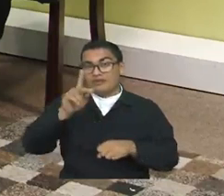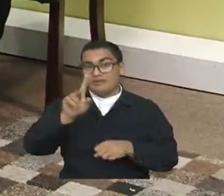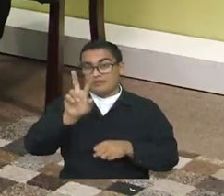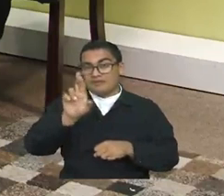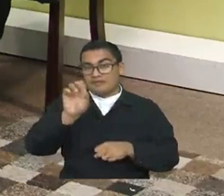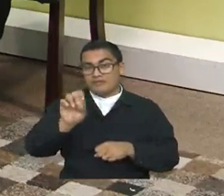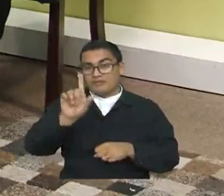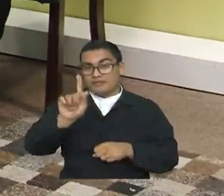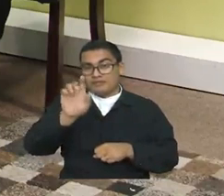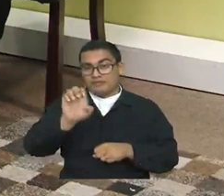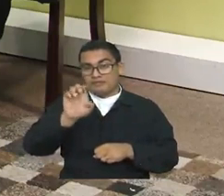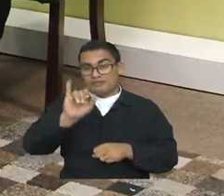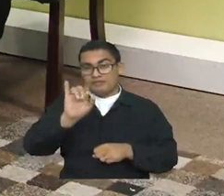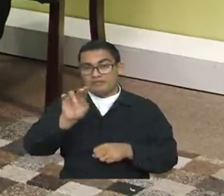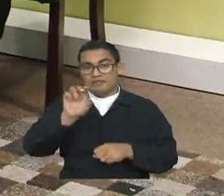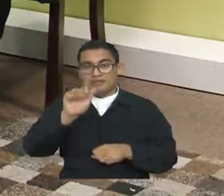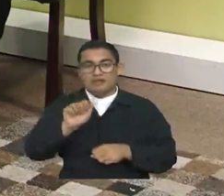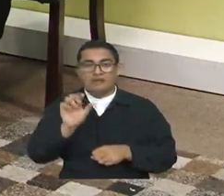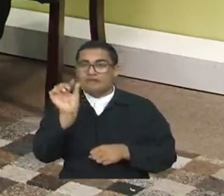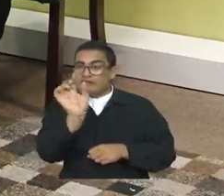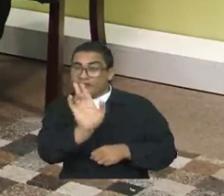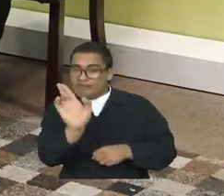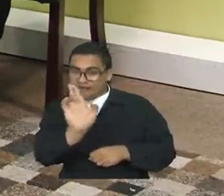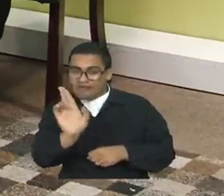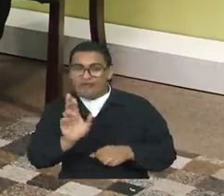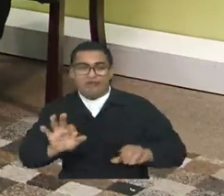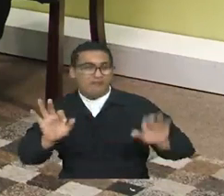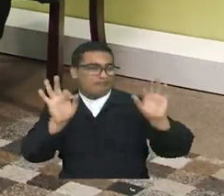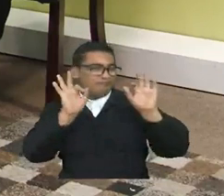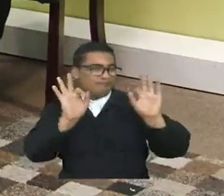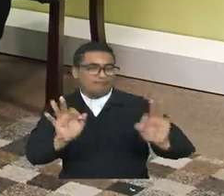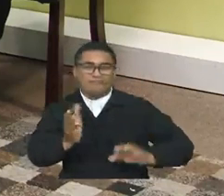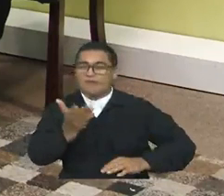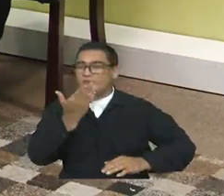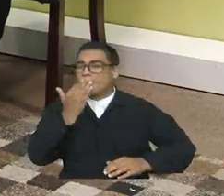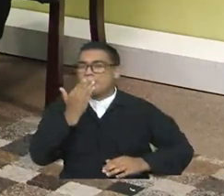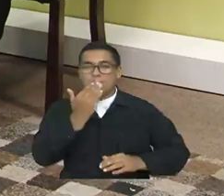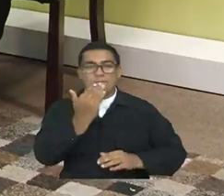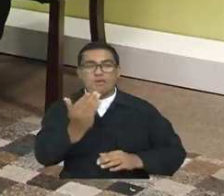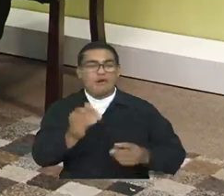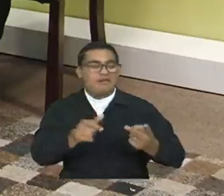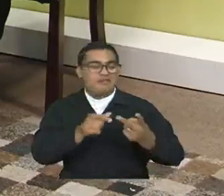proporcional. Nosotros comemos frijoles que son muy ricos en proteínas,